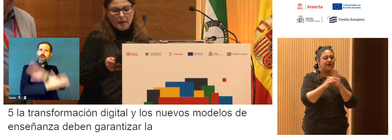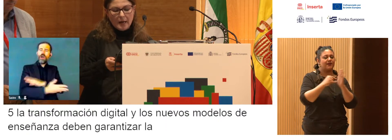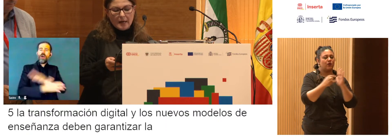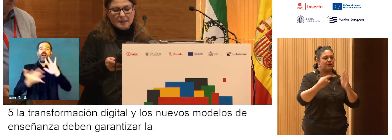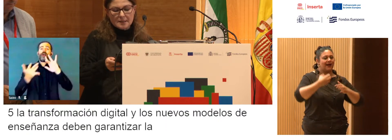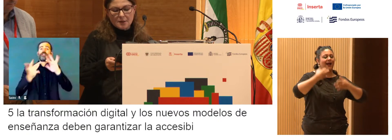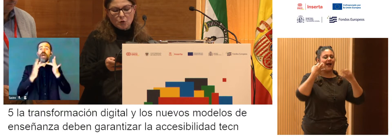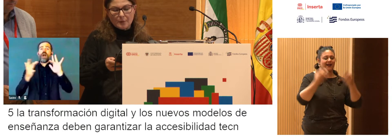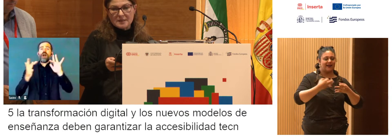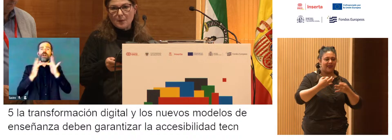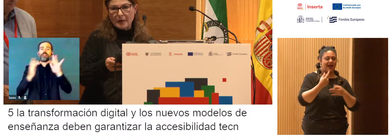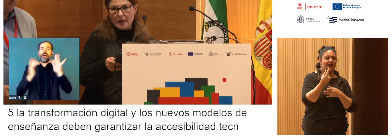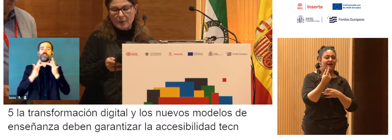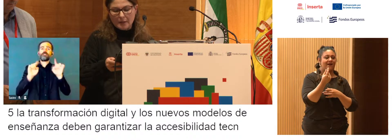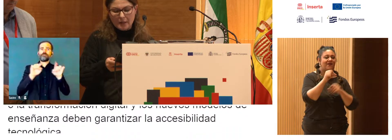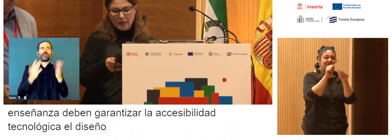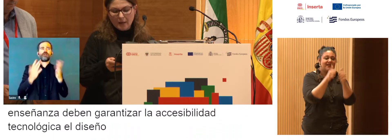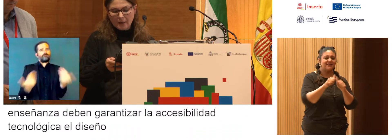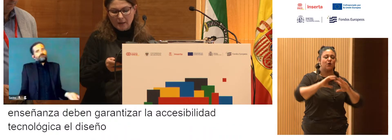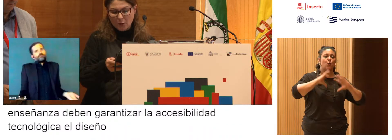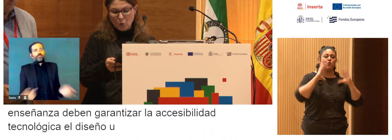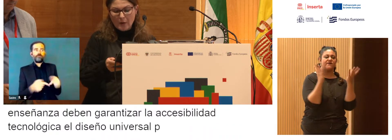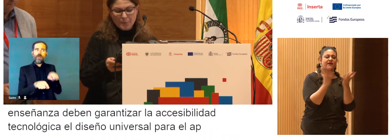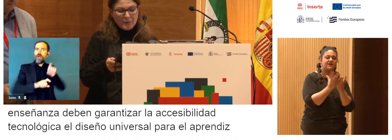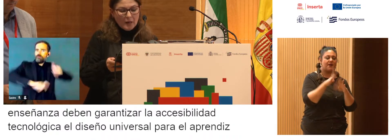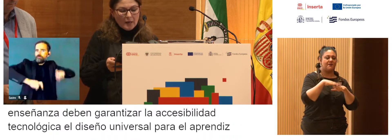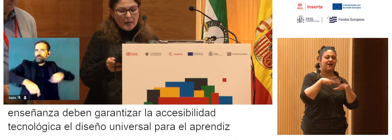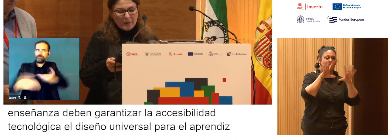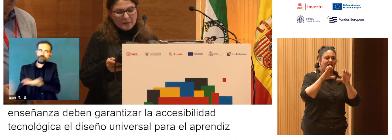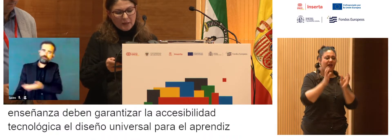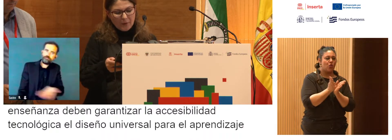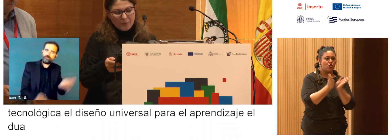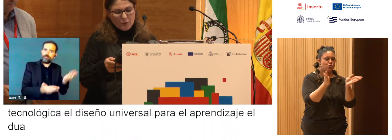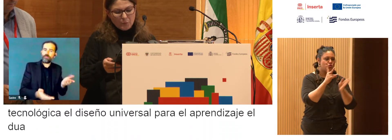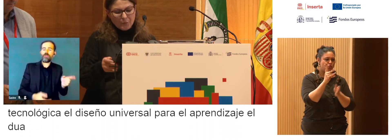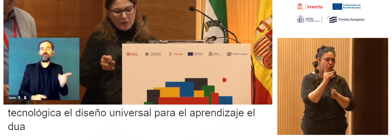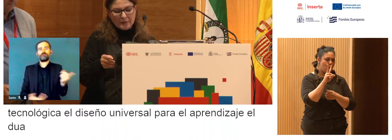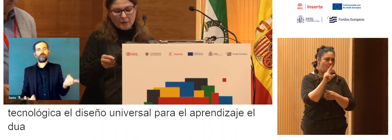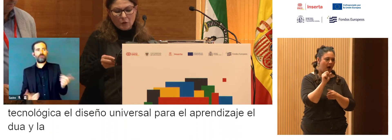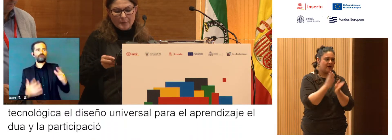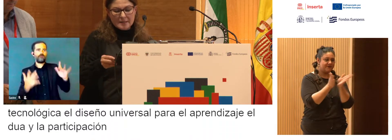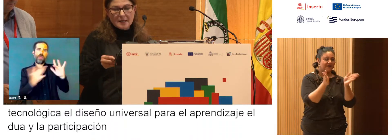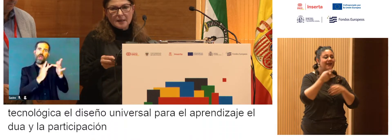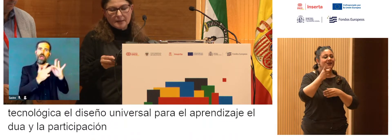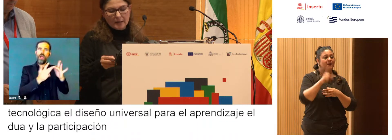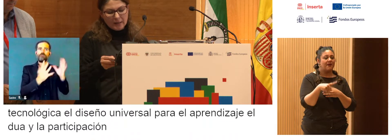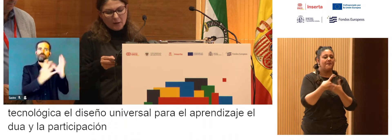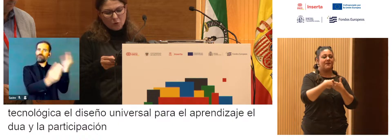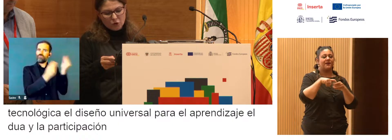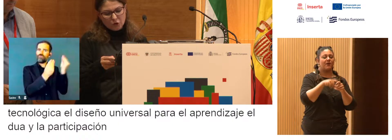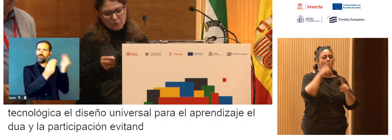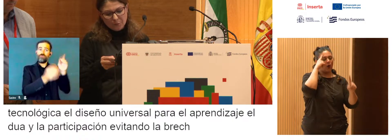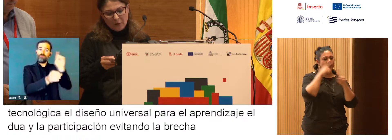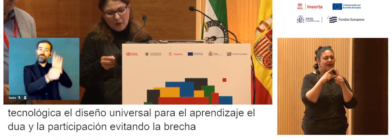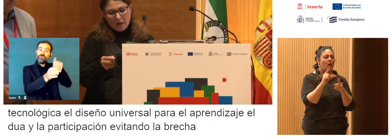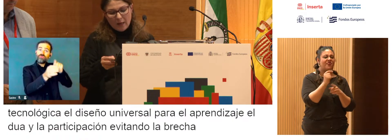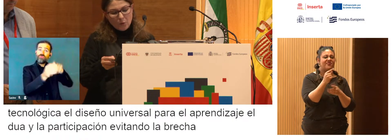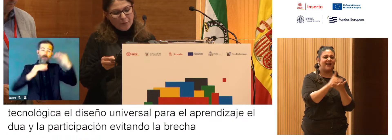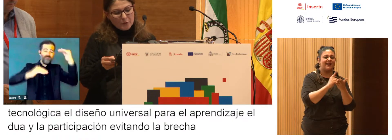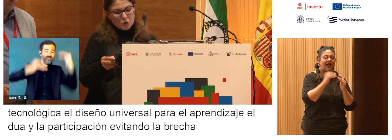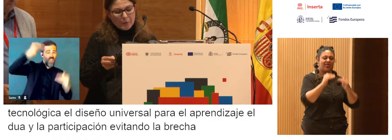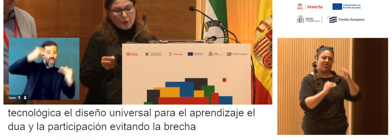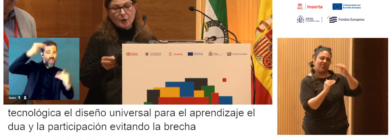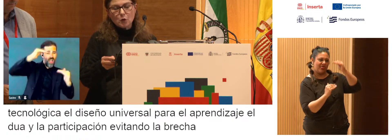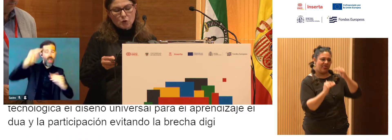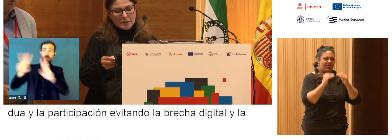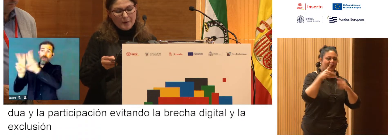tecnológica, el diseño universal para el aprendizaje, el DUA, y la participación, evitando la brecha digital y la exclusión. La